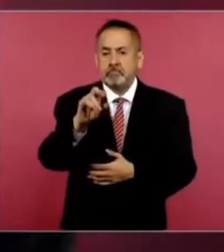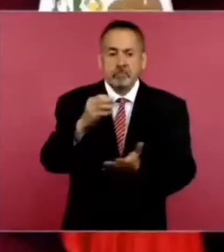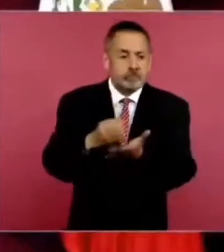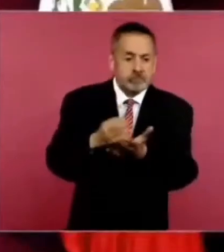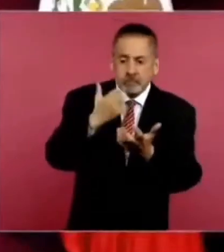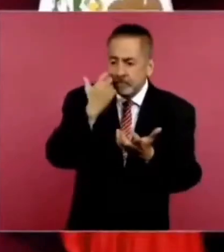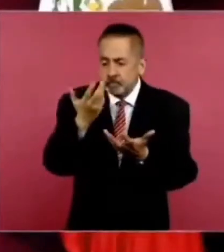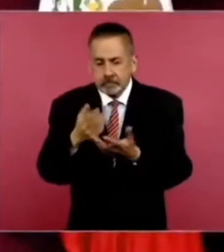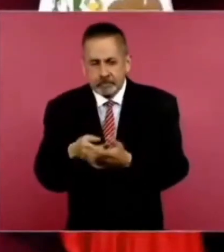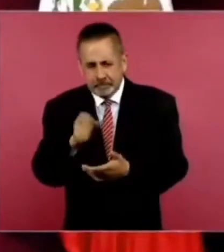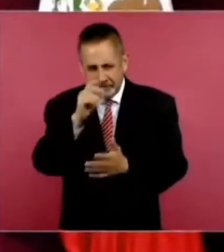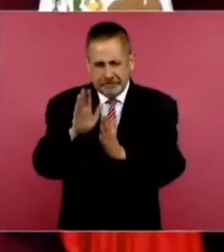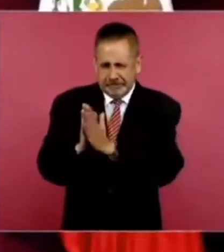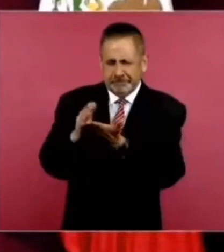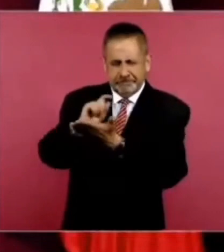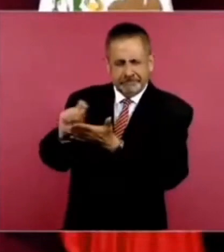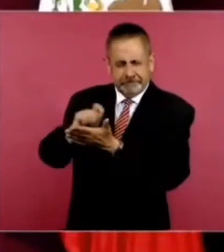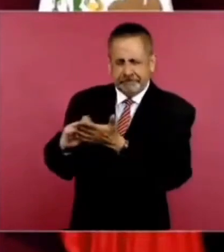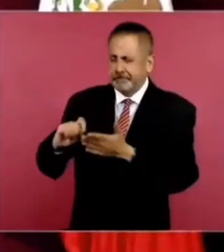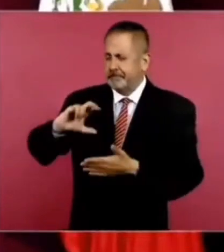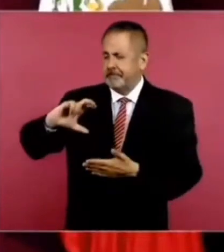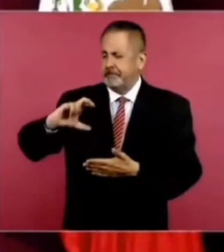ahí están los libros del Chilam Balam,